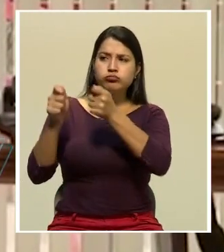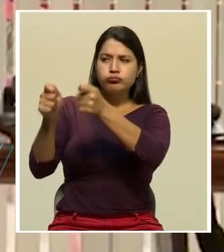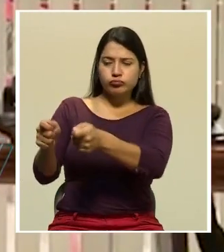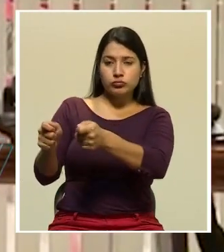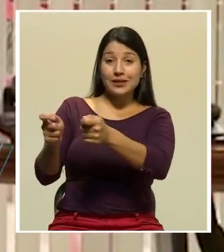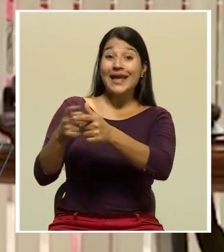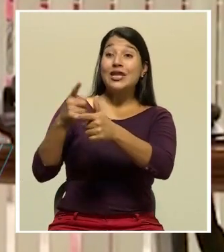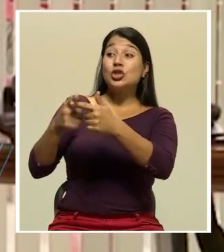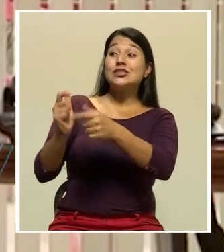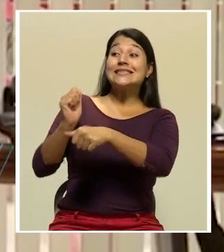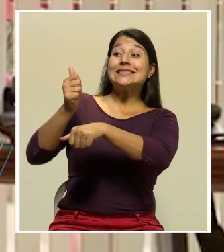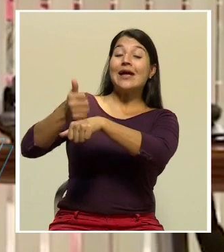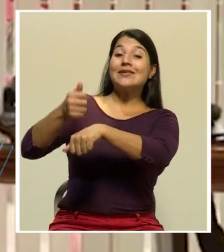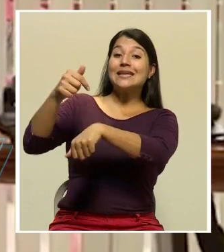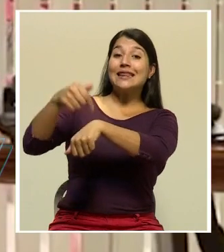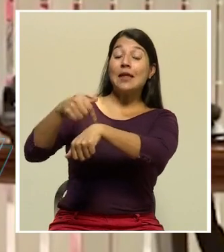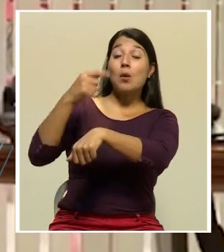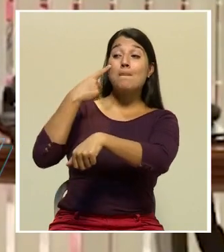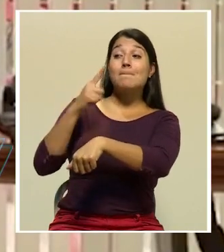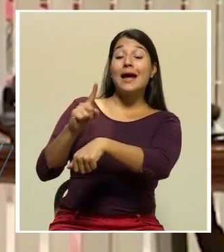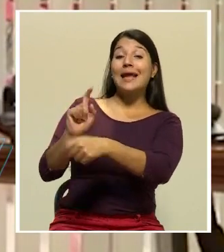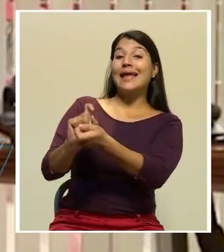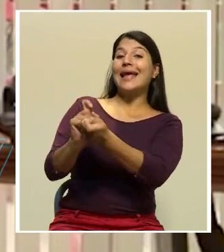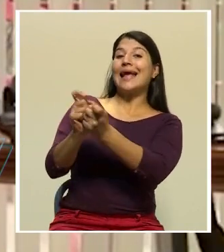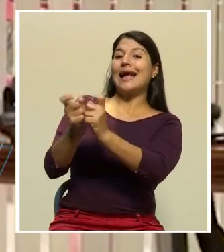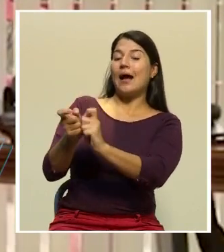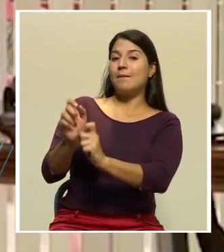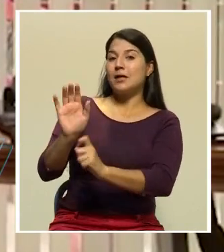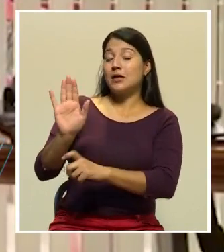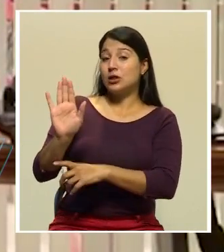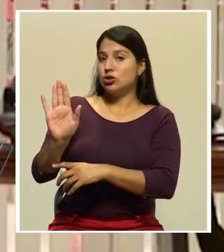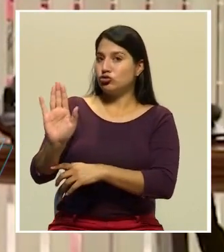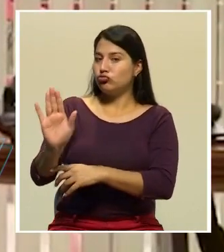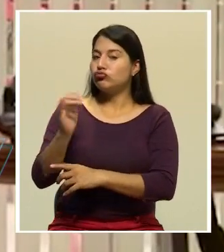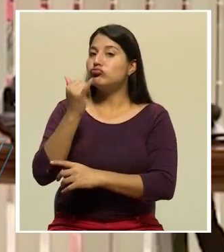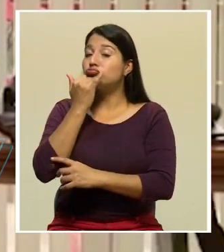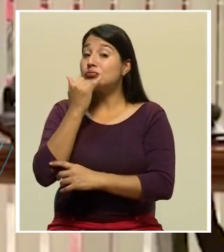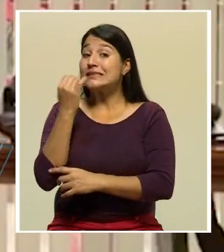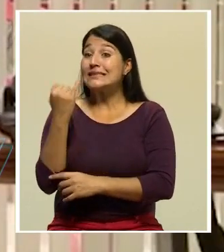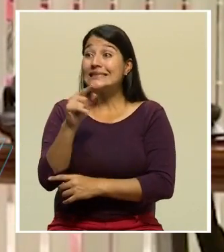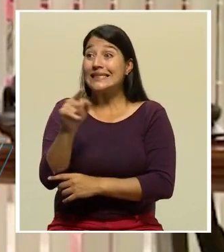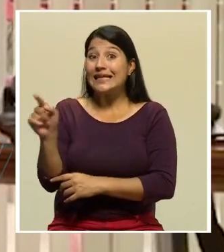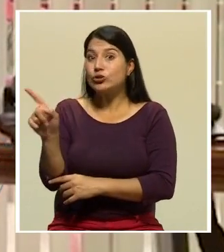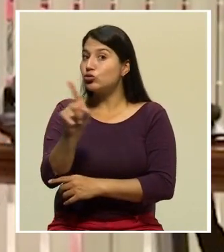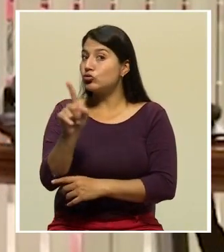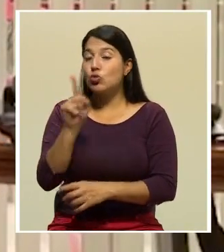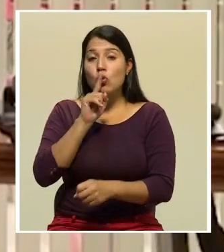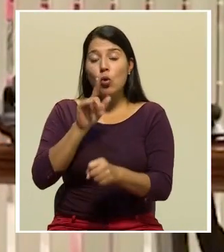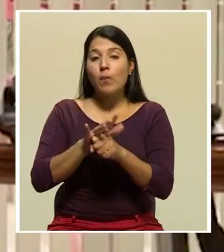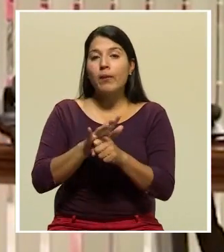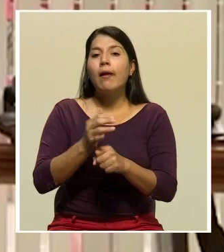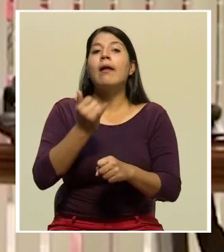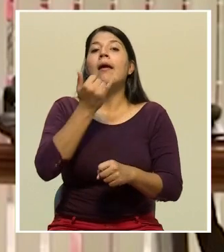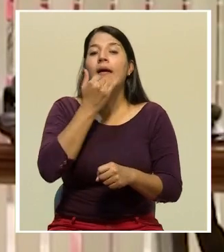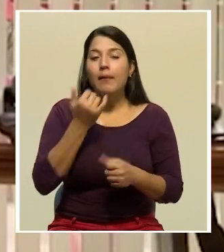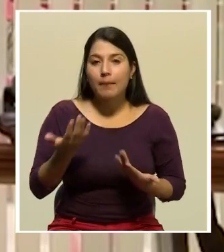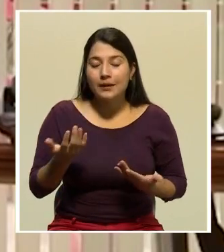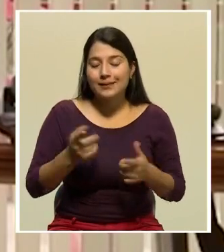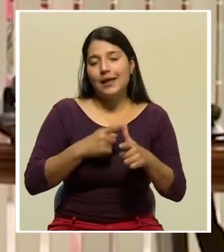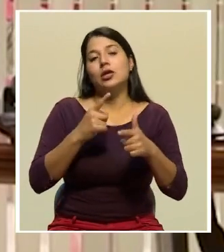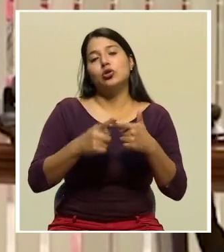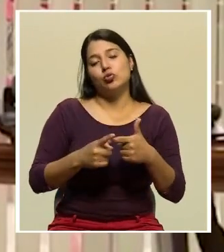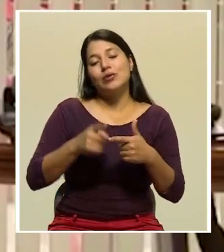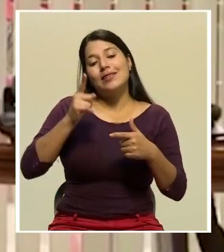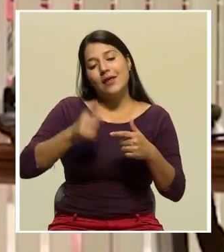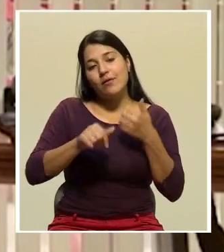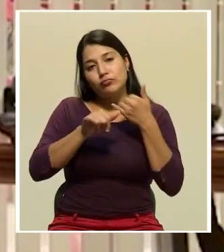para que subsanen sus posibles infracciones y posterior a eso, si no cumplen, se procederá a realizar un